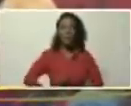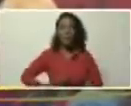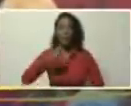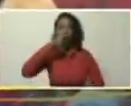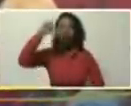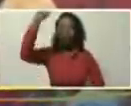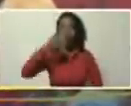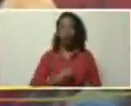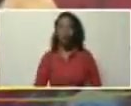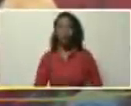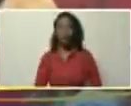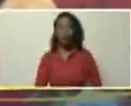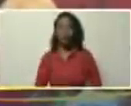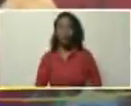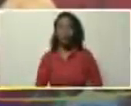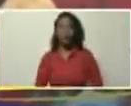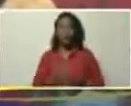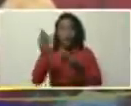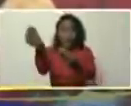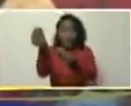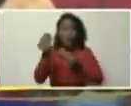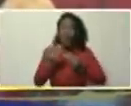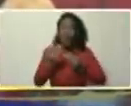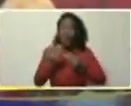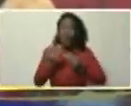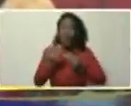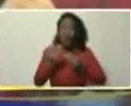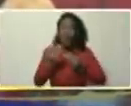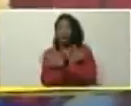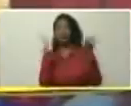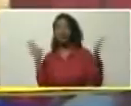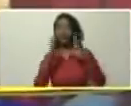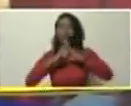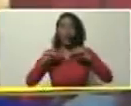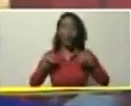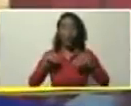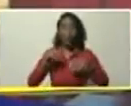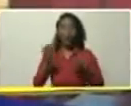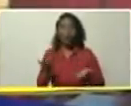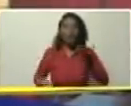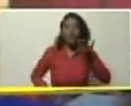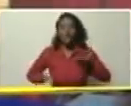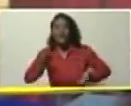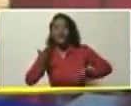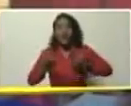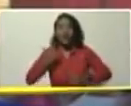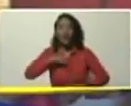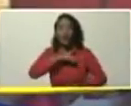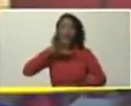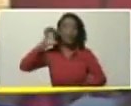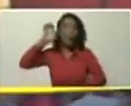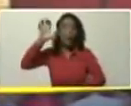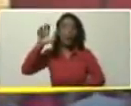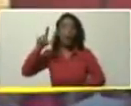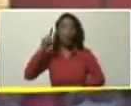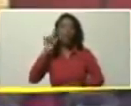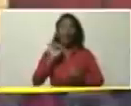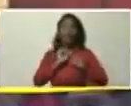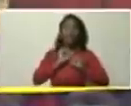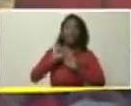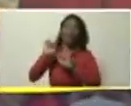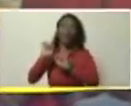Maduro, que ha entregado todo, todo por la estabilidad de nuestro país, por evitar